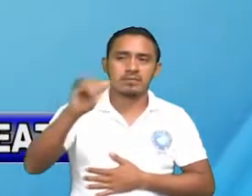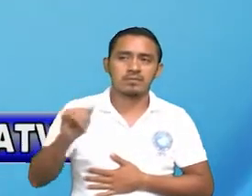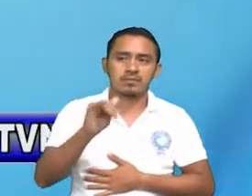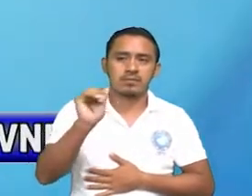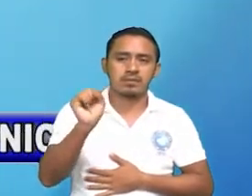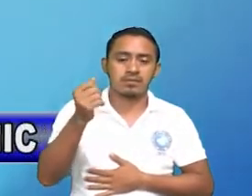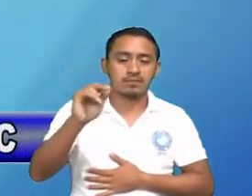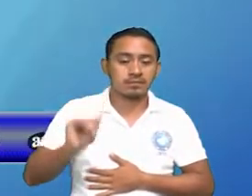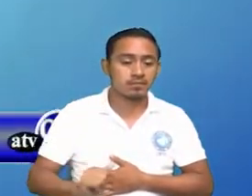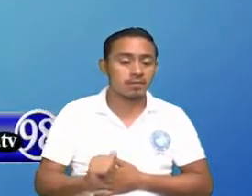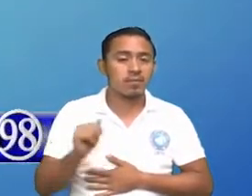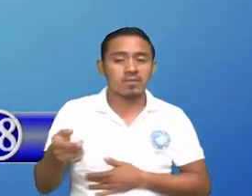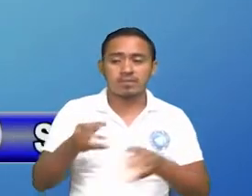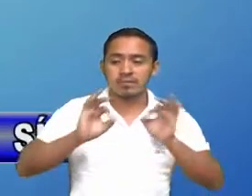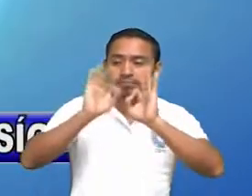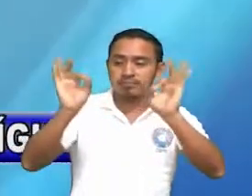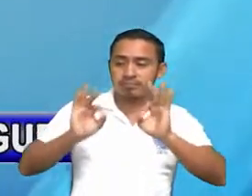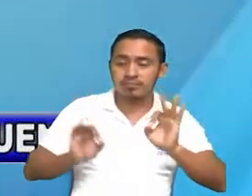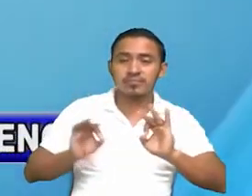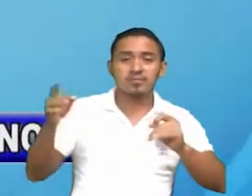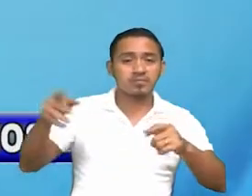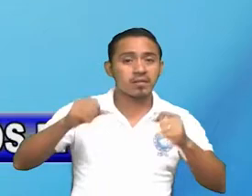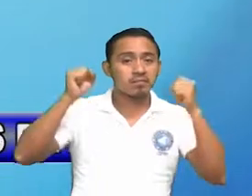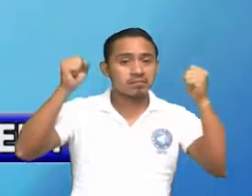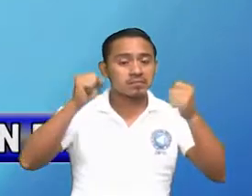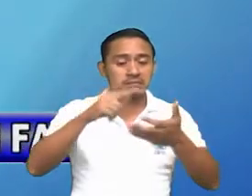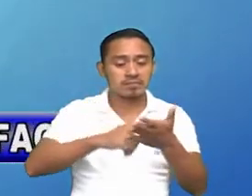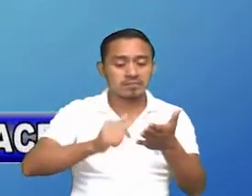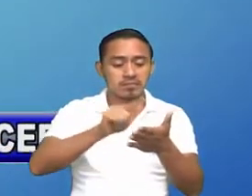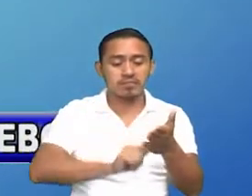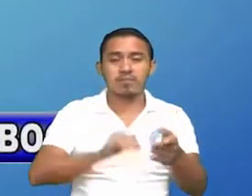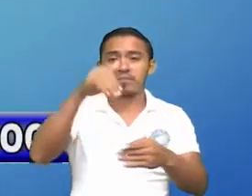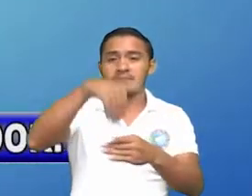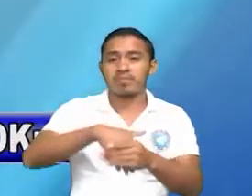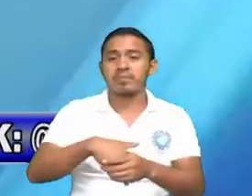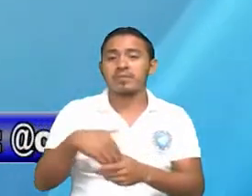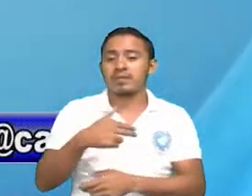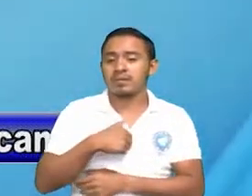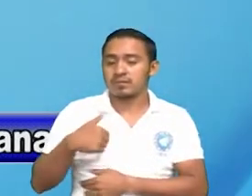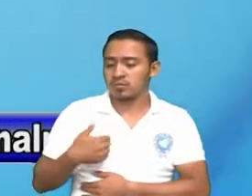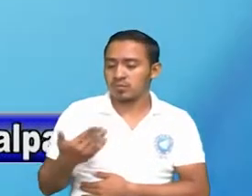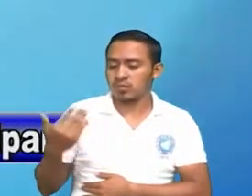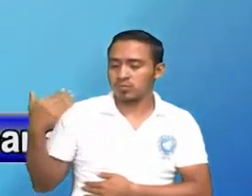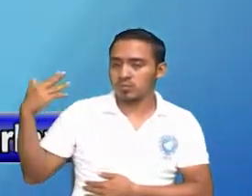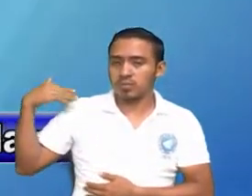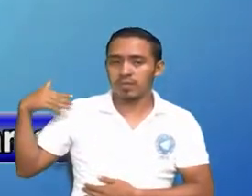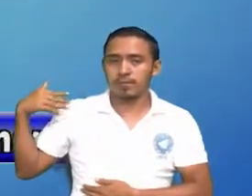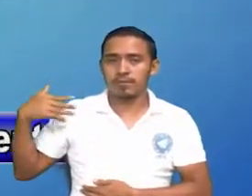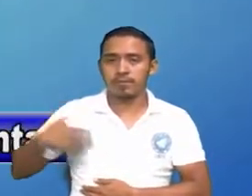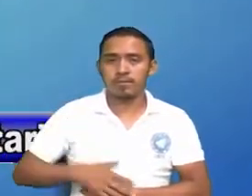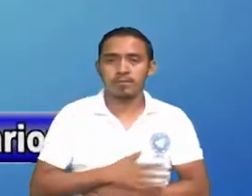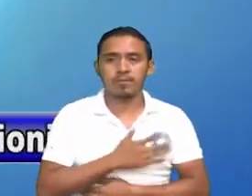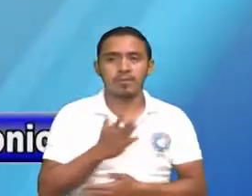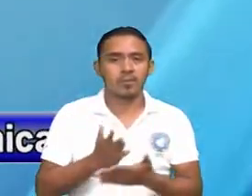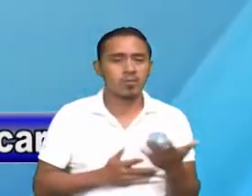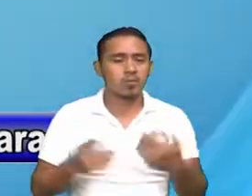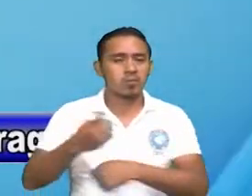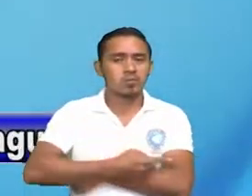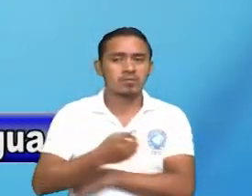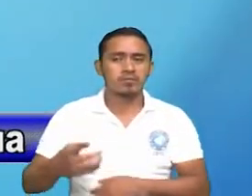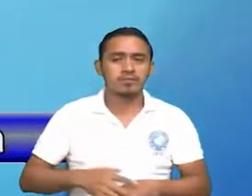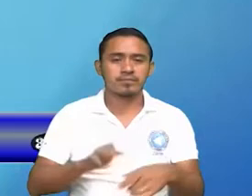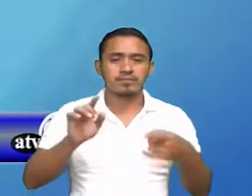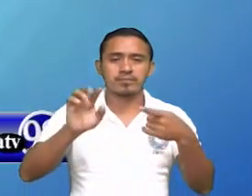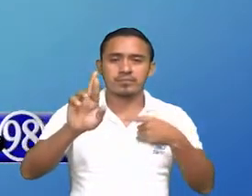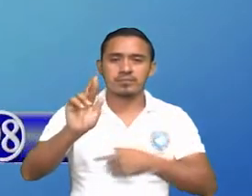de felicitación por su victoria en las elecciones que se realizaron hace algunos días.